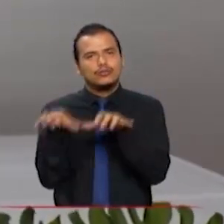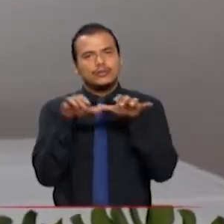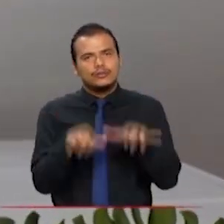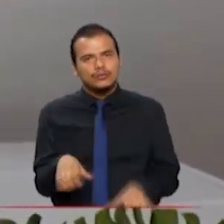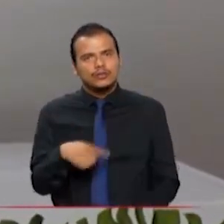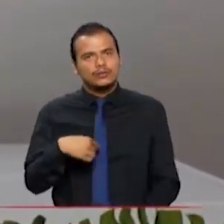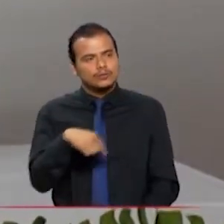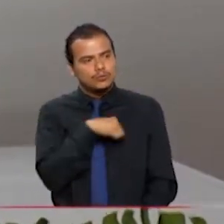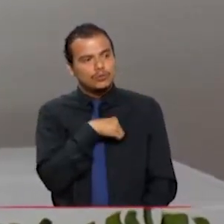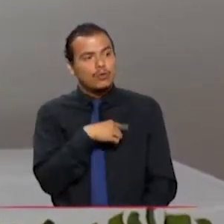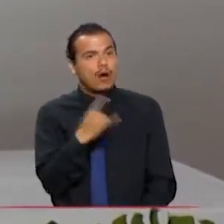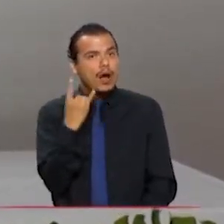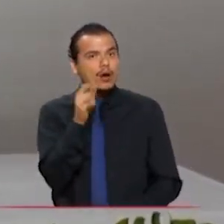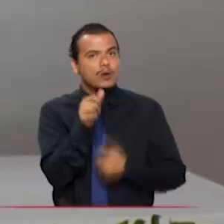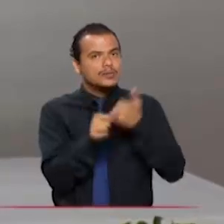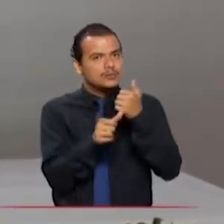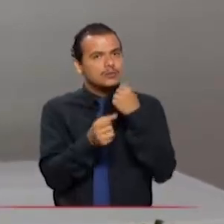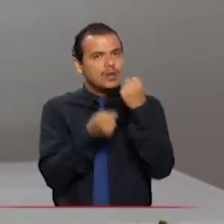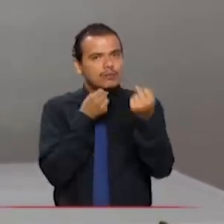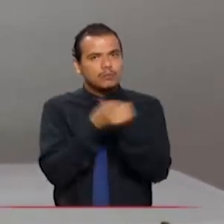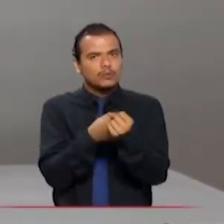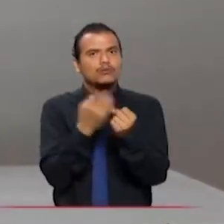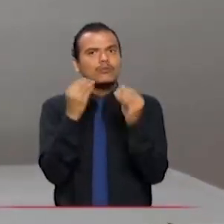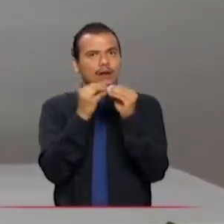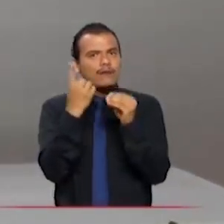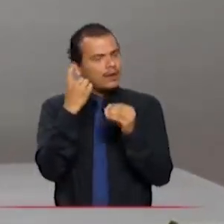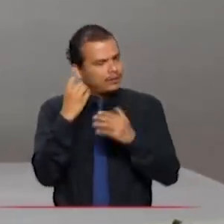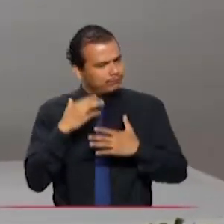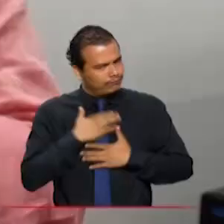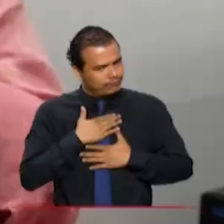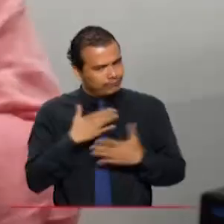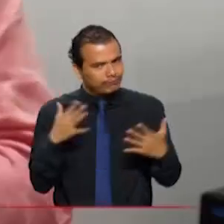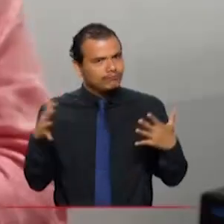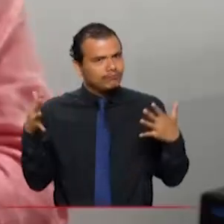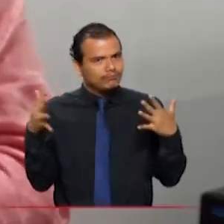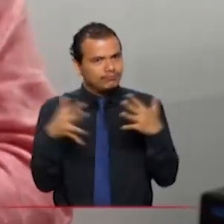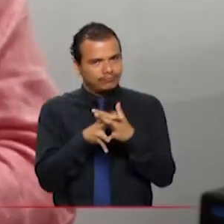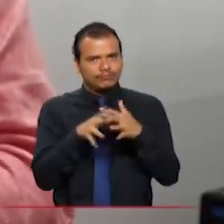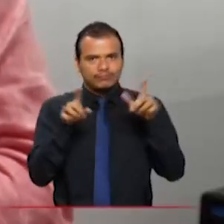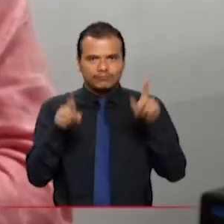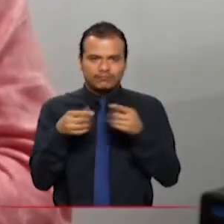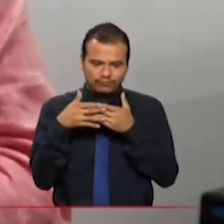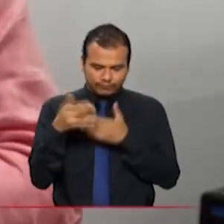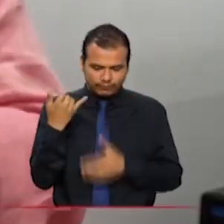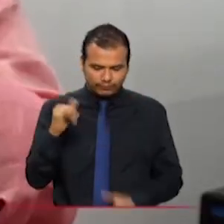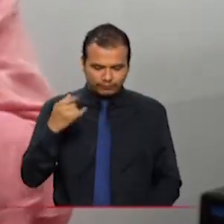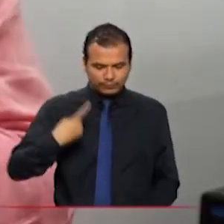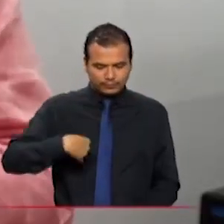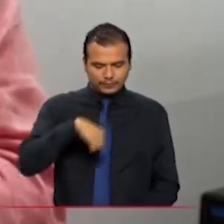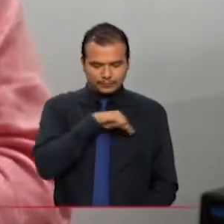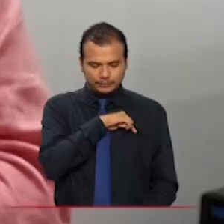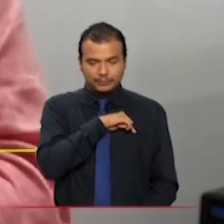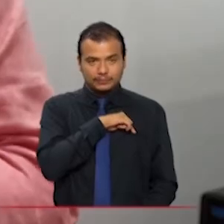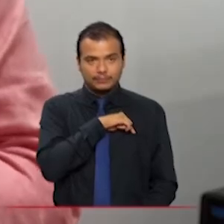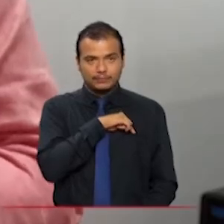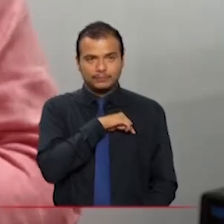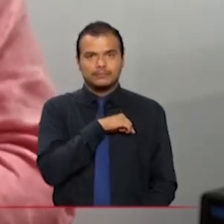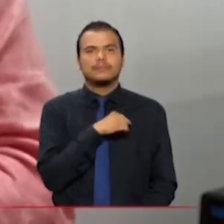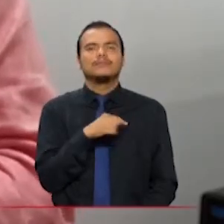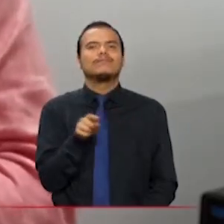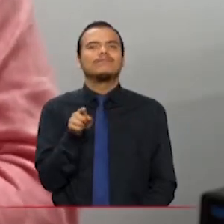capacidades institucionales, no solamente del sector público, sino también del sector privado. Un documento supremamente importante, había que